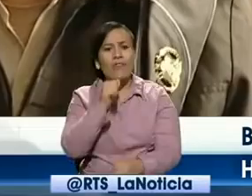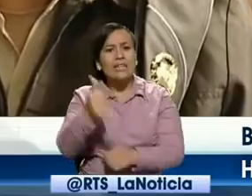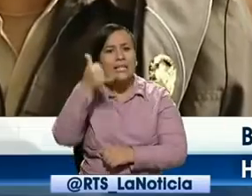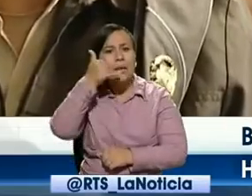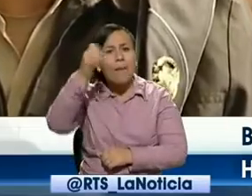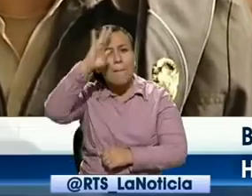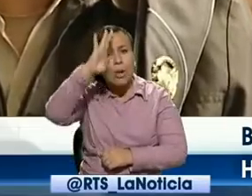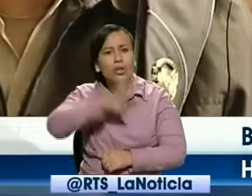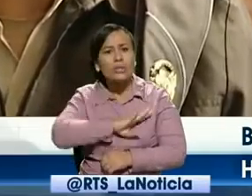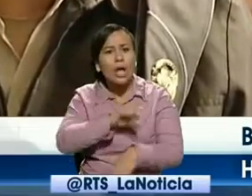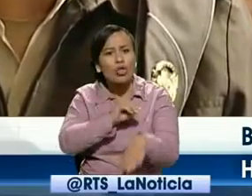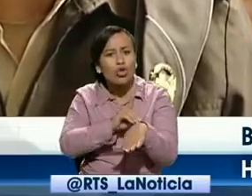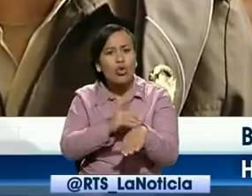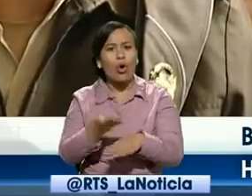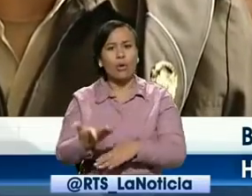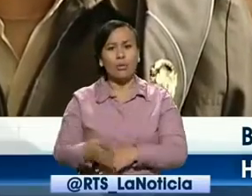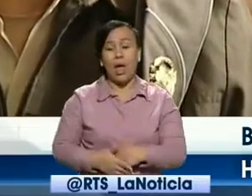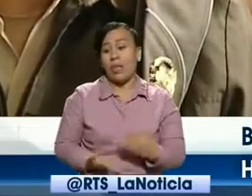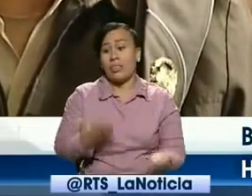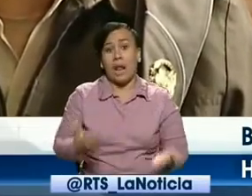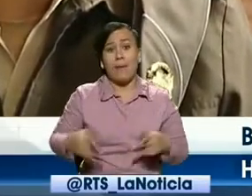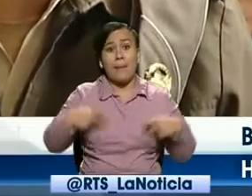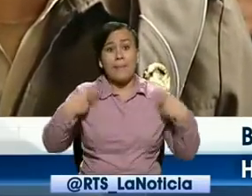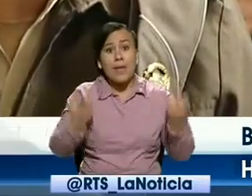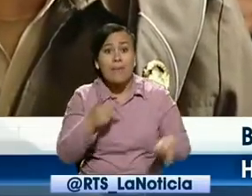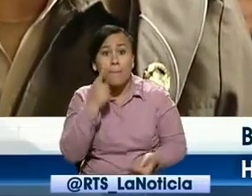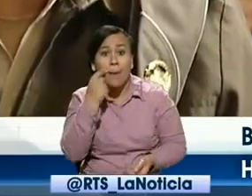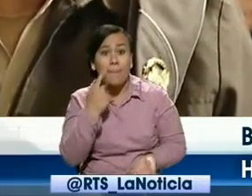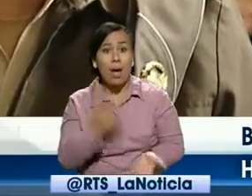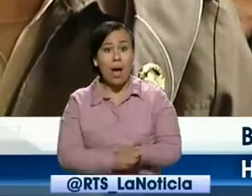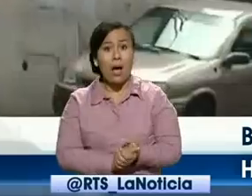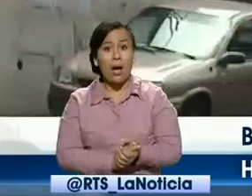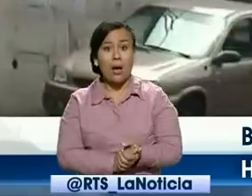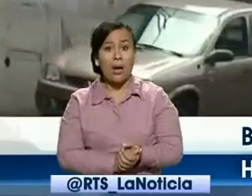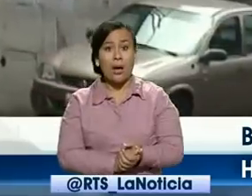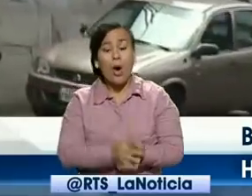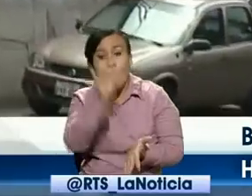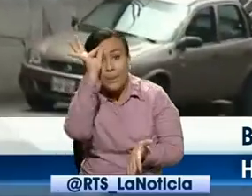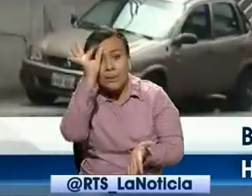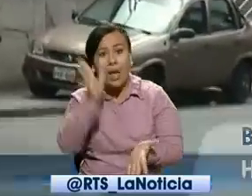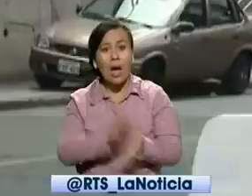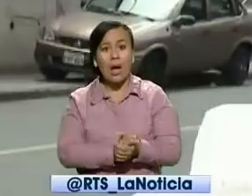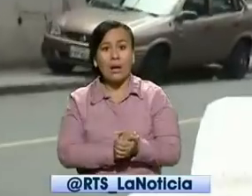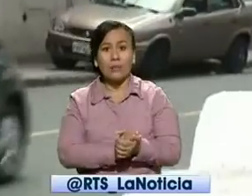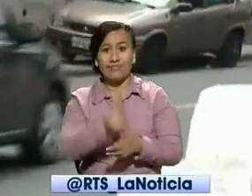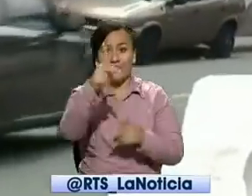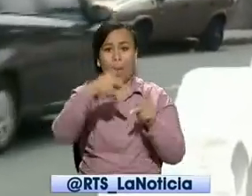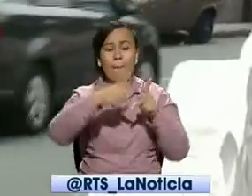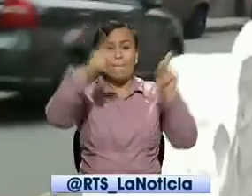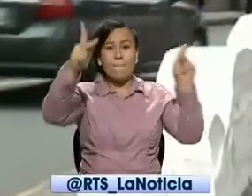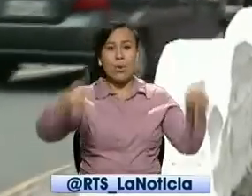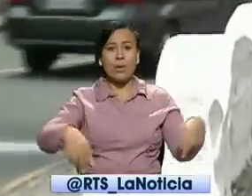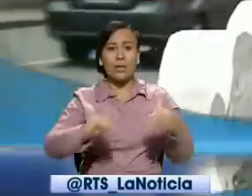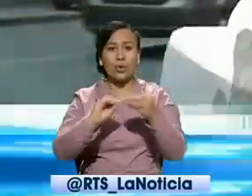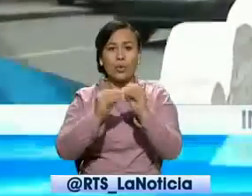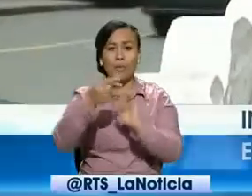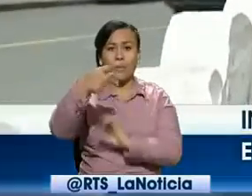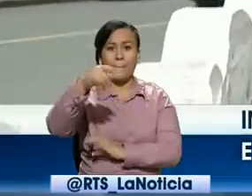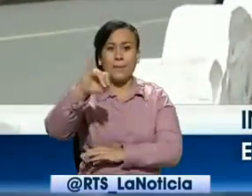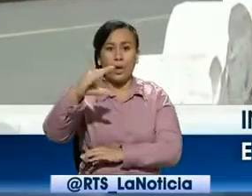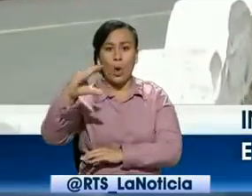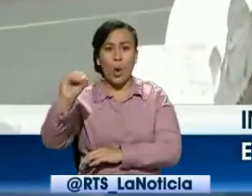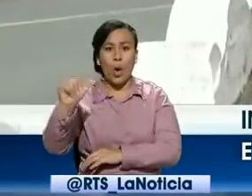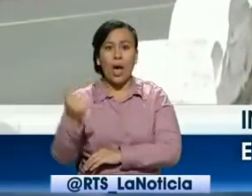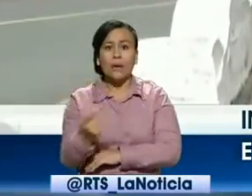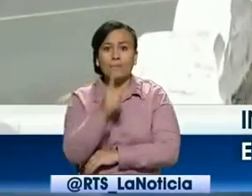padre. ¿Quién sabe? Él todavía estaría aquí, estaría hospitalizado por lo menos. Todo pasó a la altura del puente del sector conocido como Picoa, donde ahora ya